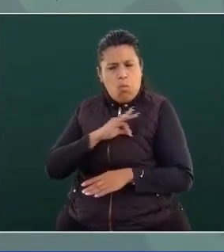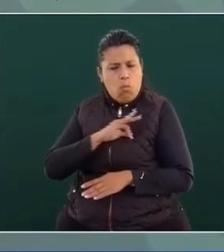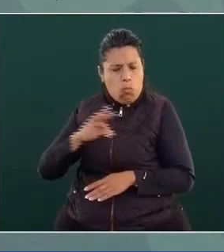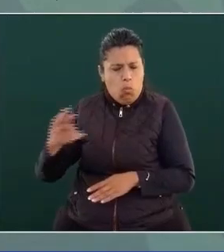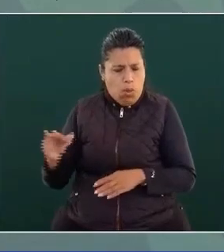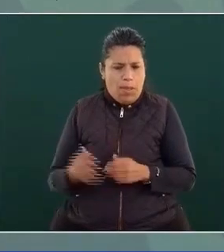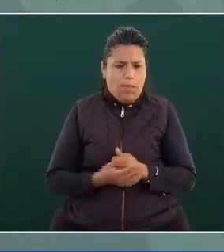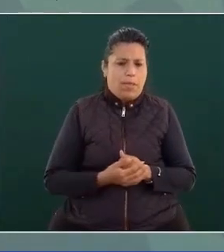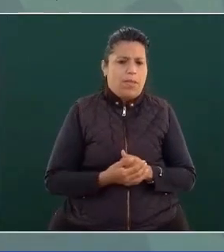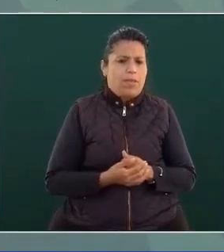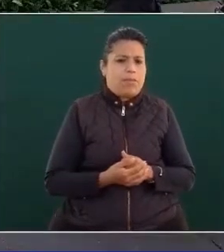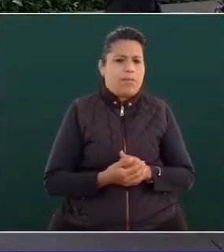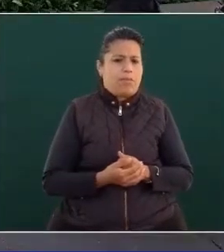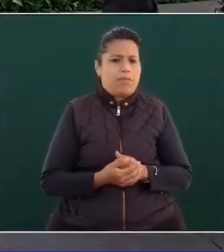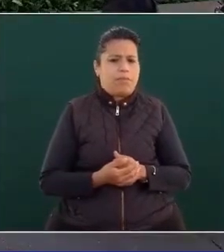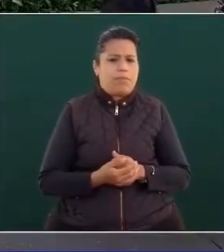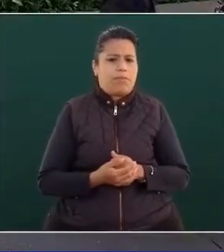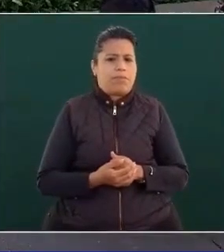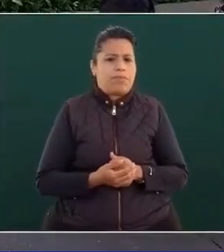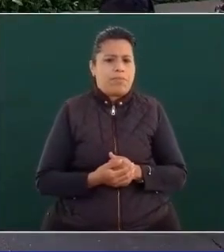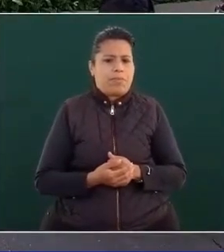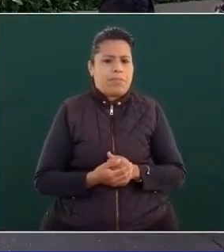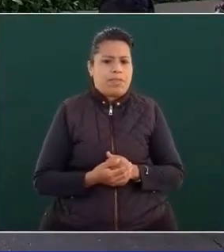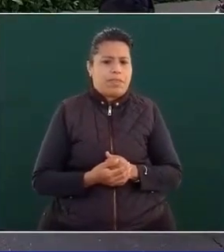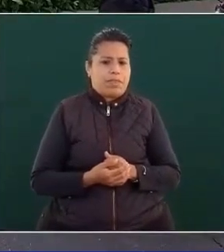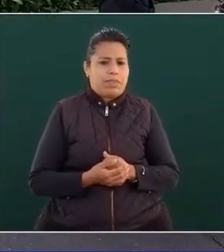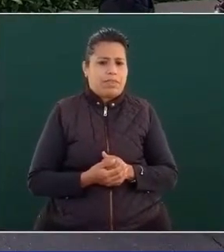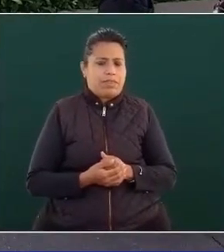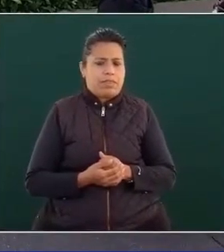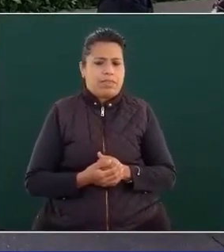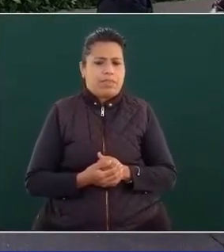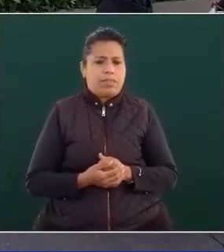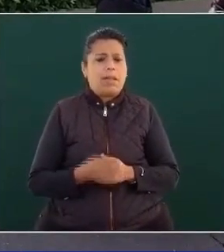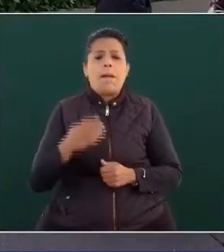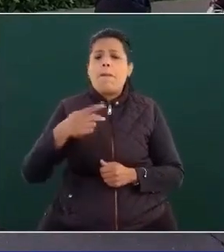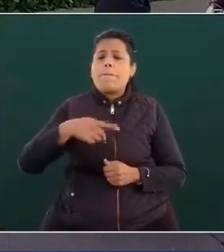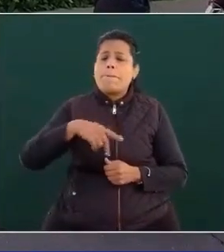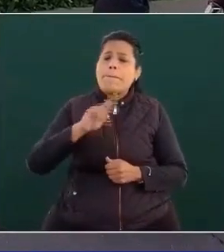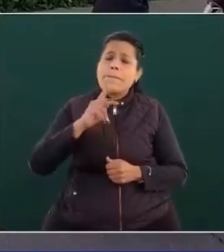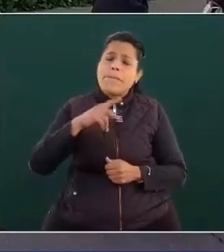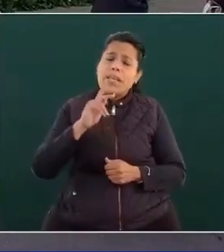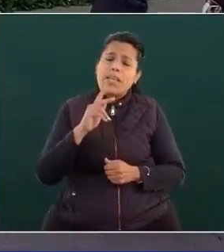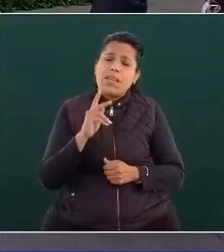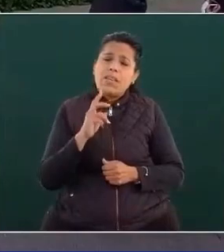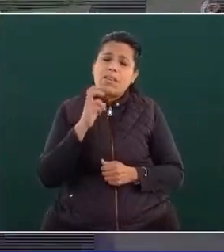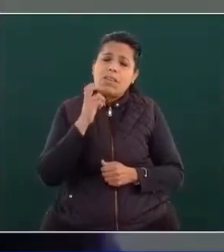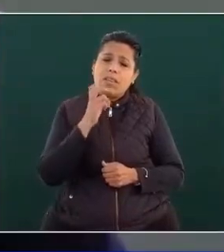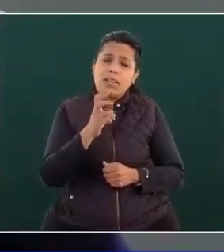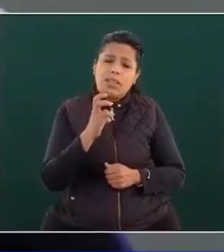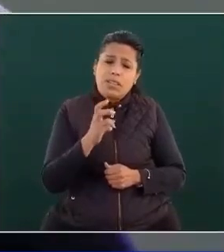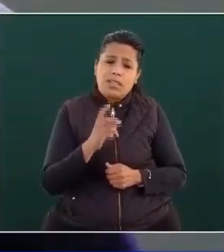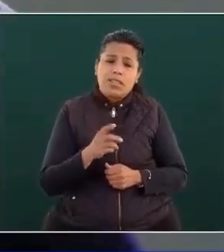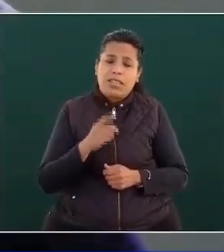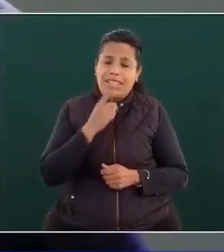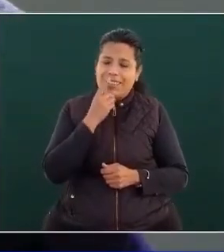Bueno, pero ¿qué produce esa derrama económica?